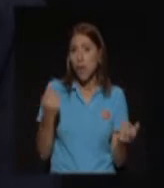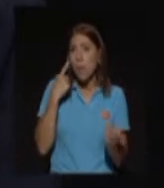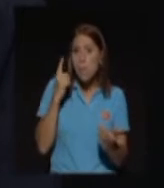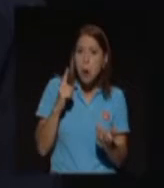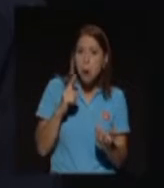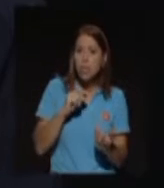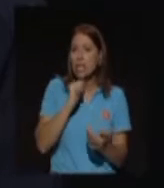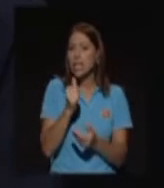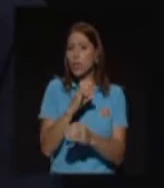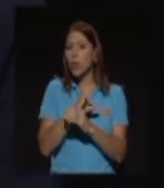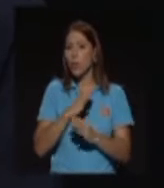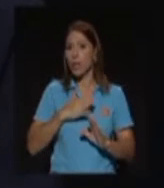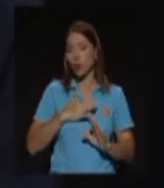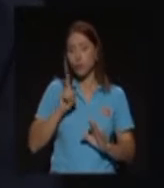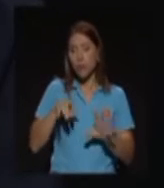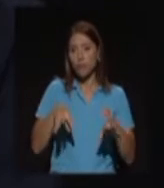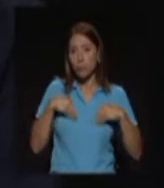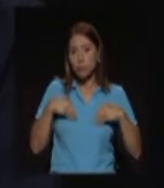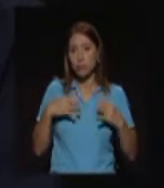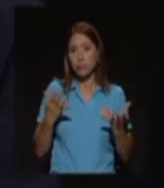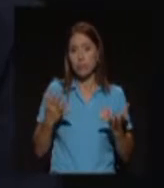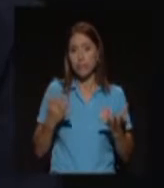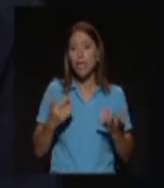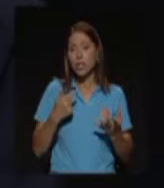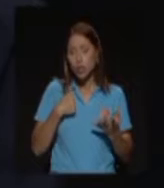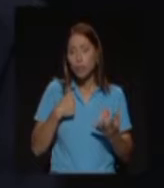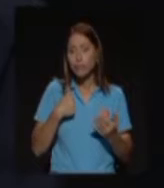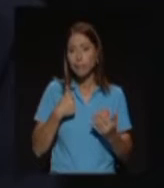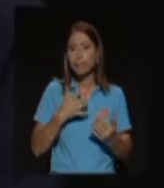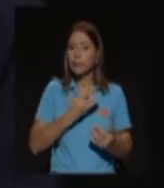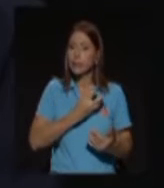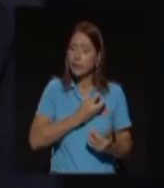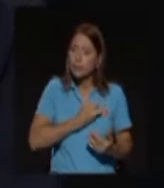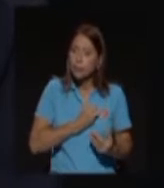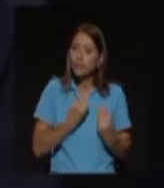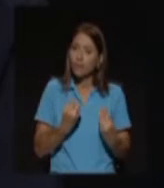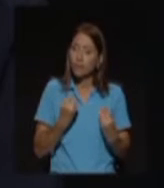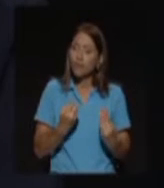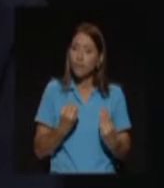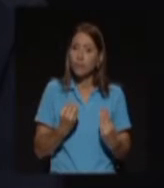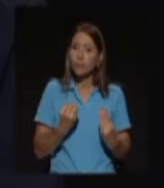descuido mío, digámoslo así, tengo que reconocerlo, cosa de la que me arrepiento profundamente.